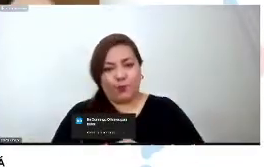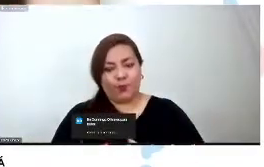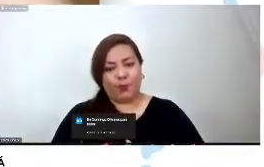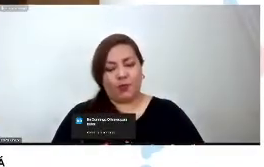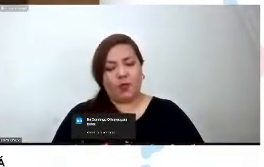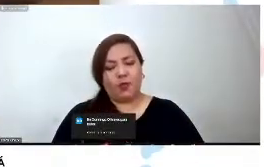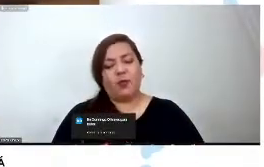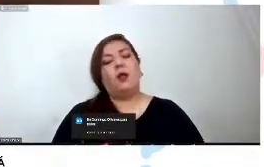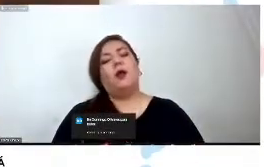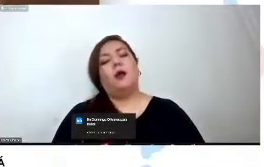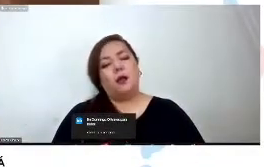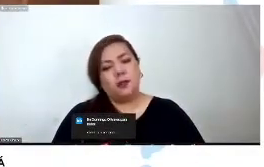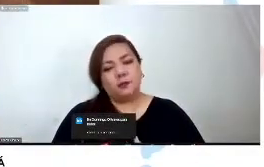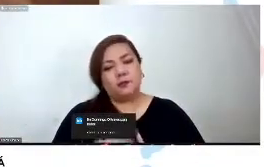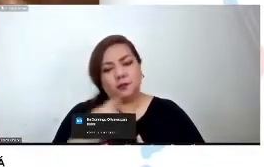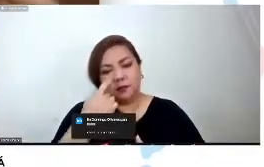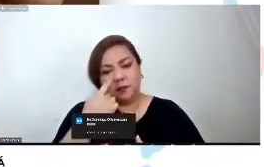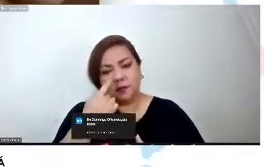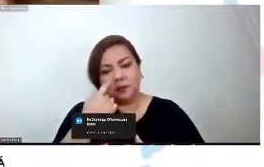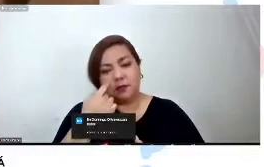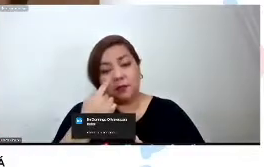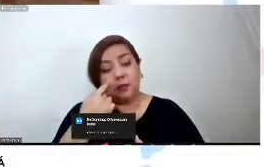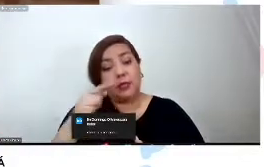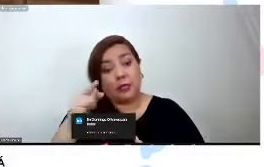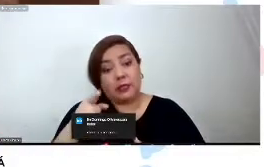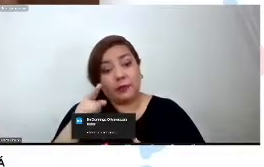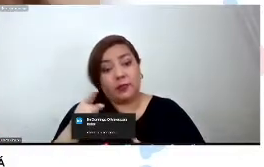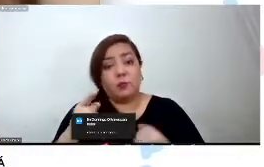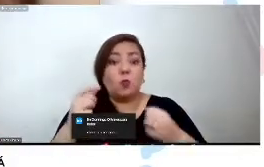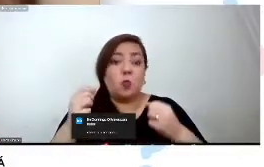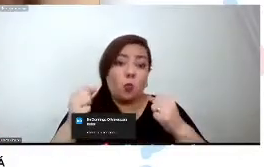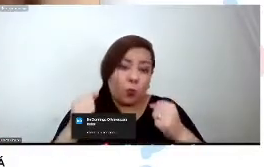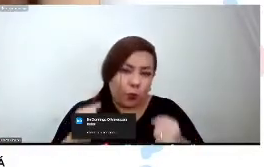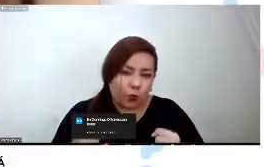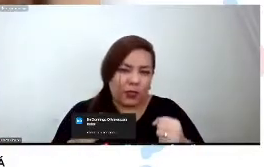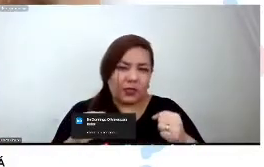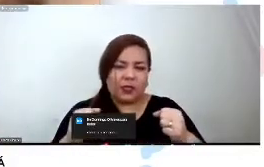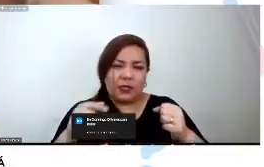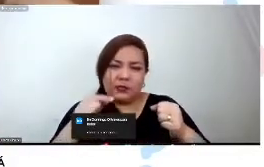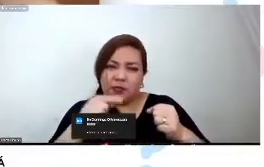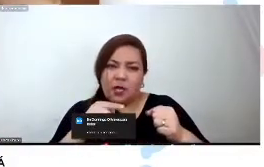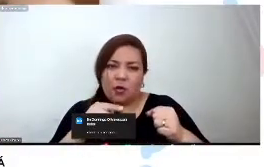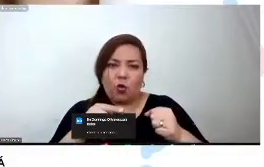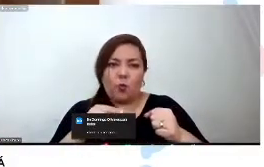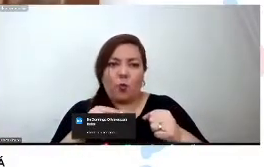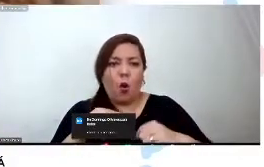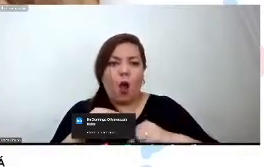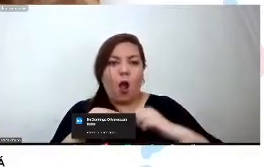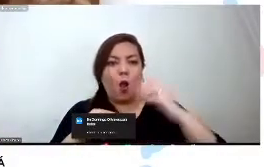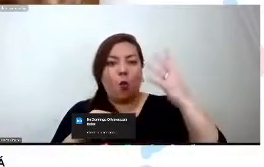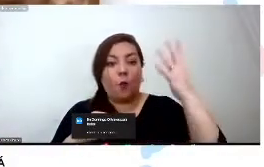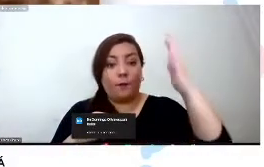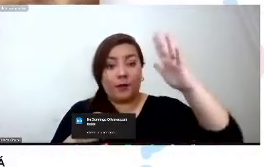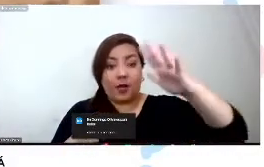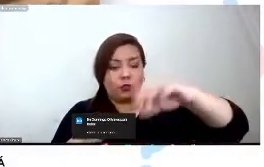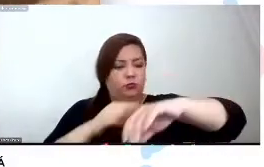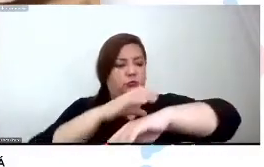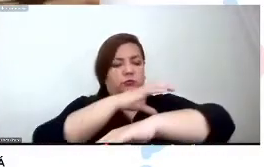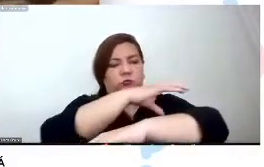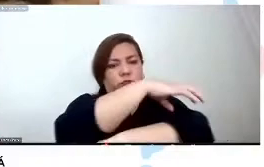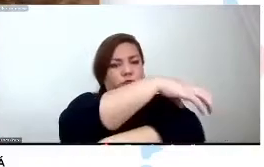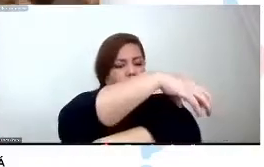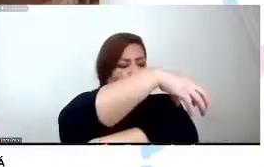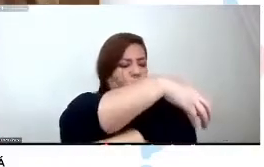Por lo tanto, esta parte es muy probable que corresponda al brazo también del